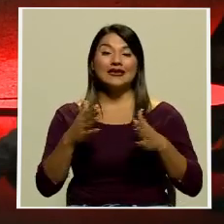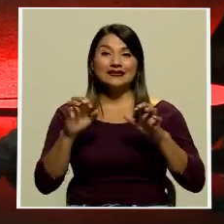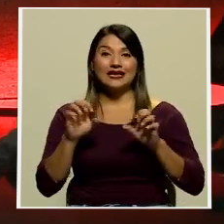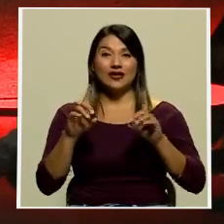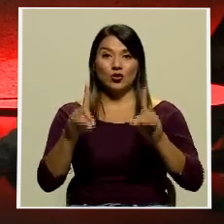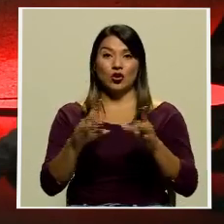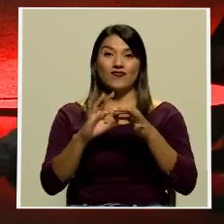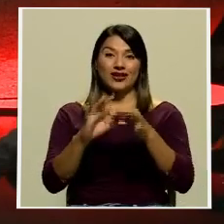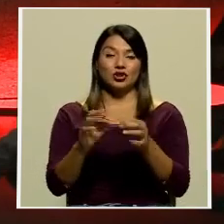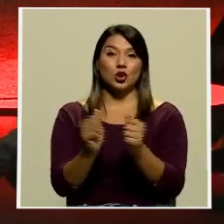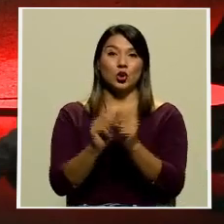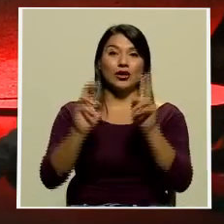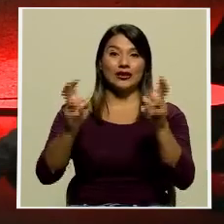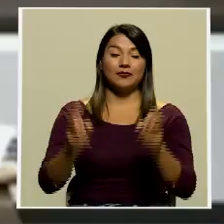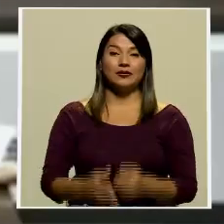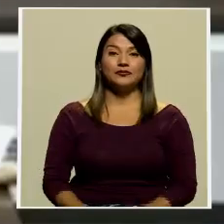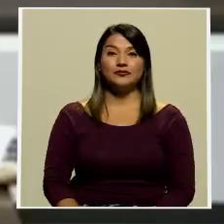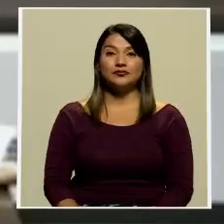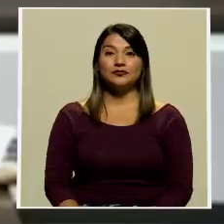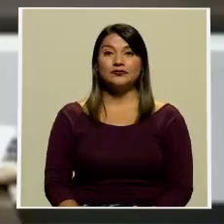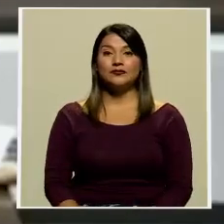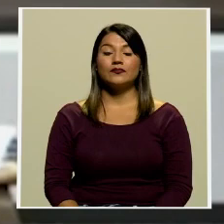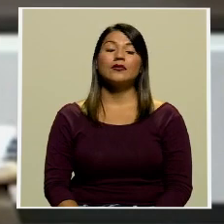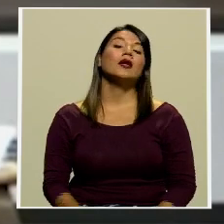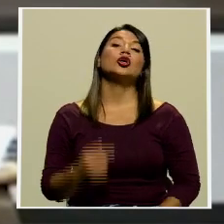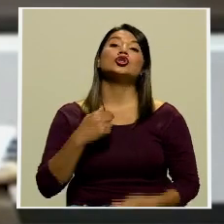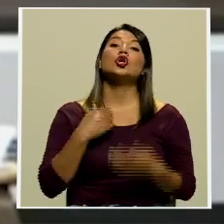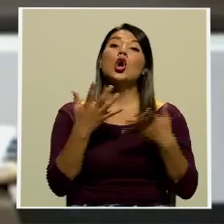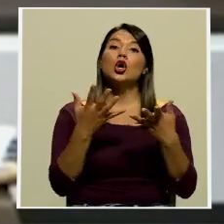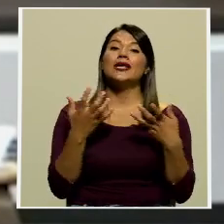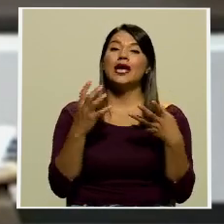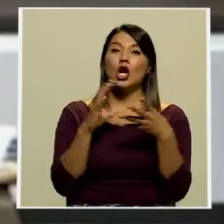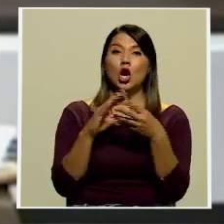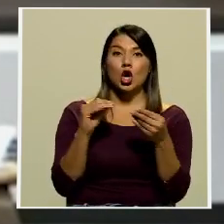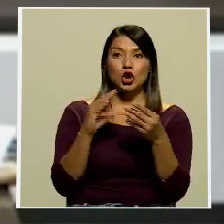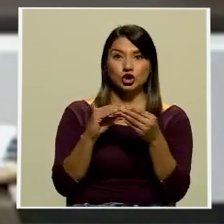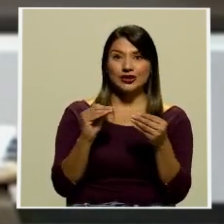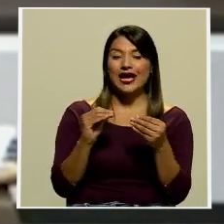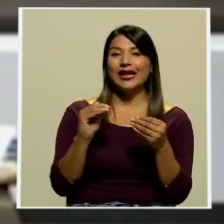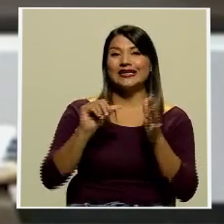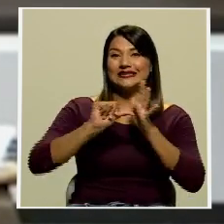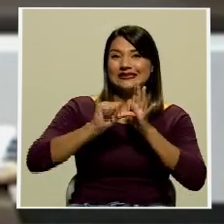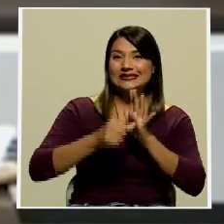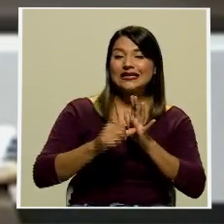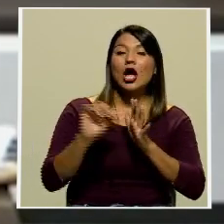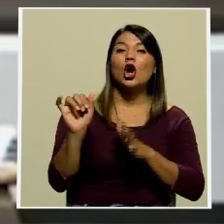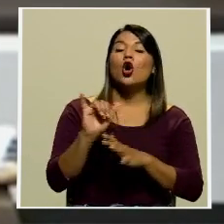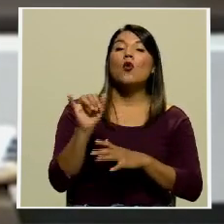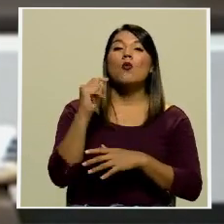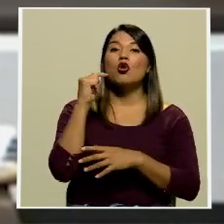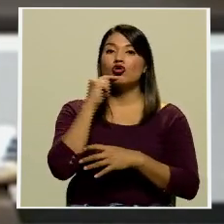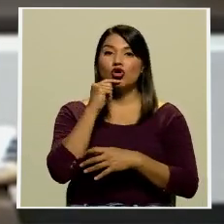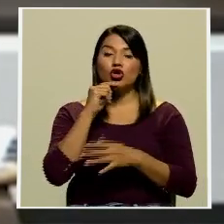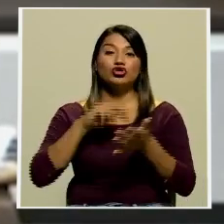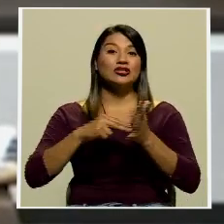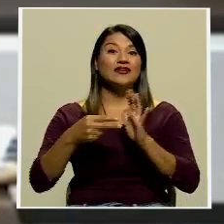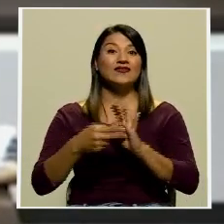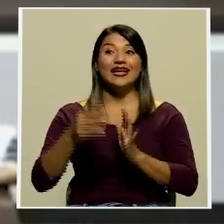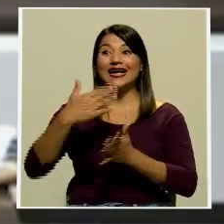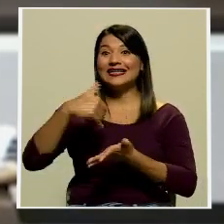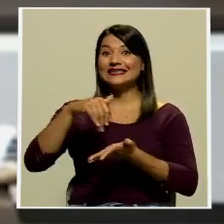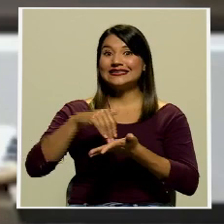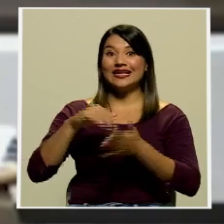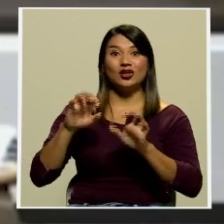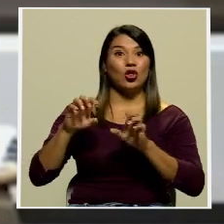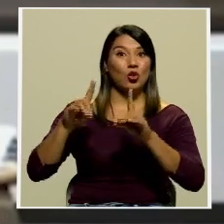con este tema. Sanitaria, lo que hemos catalogado en rojo, eso significa centros educativos que no podrían ingresar